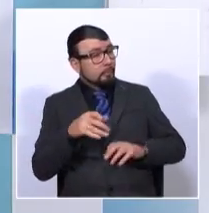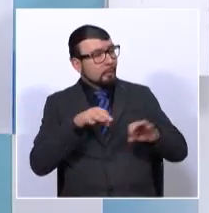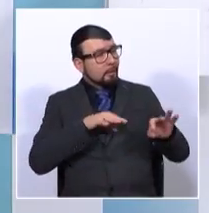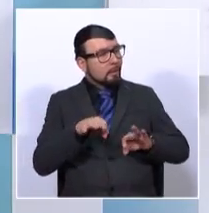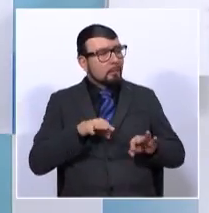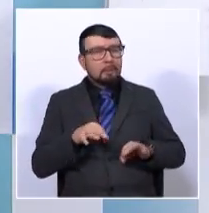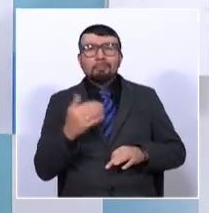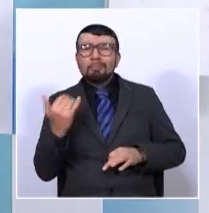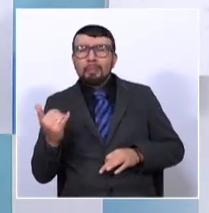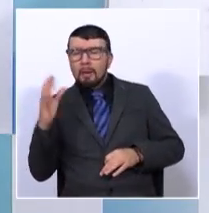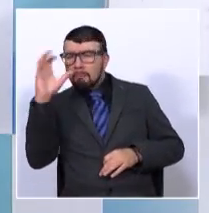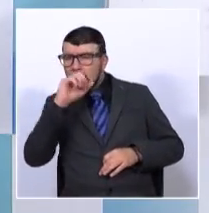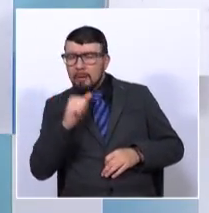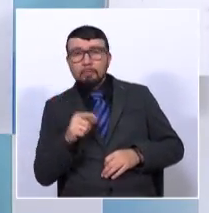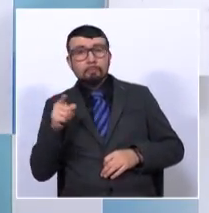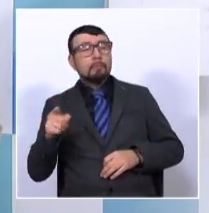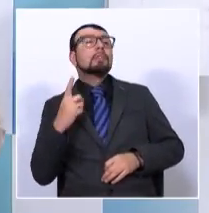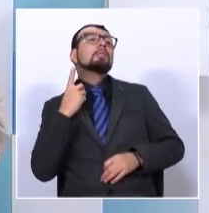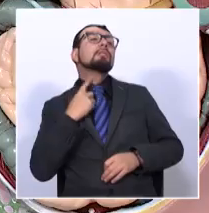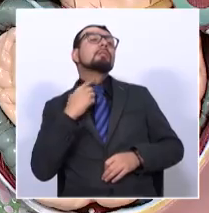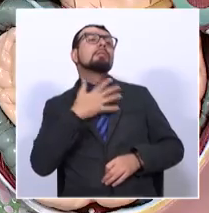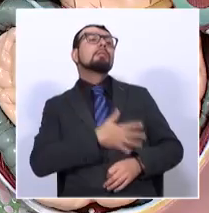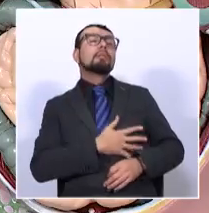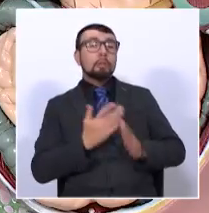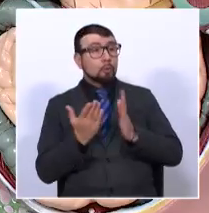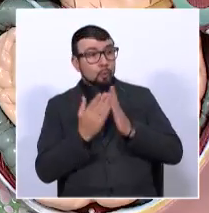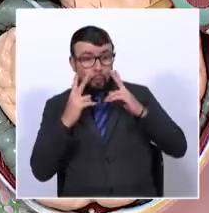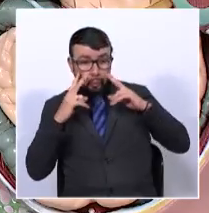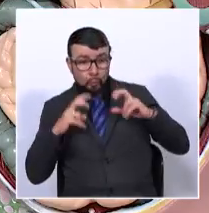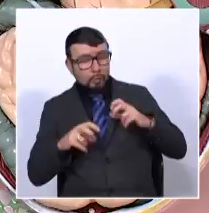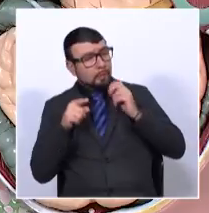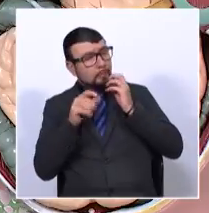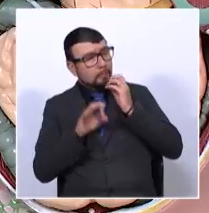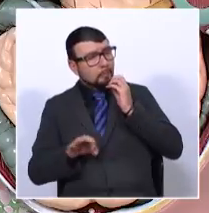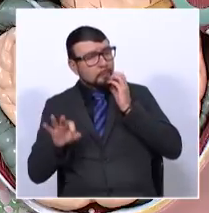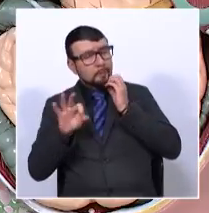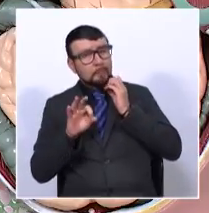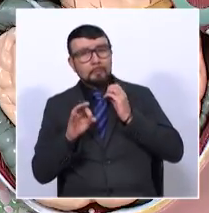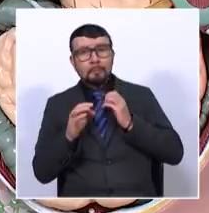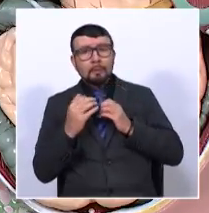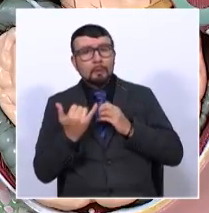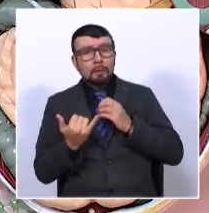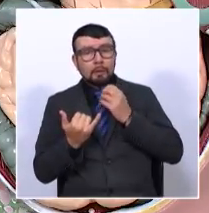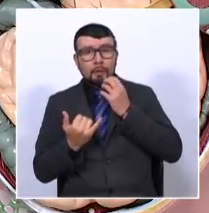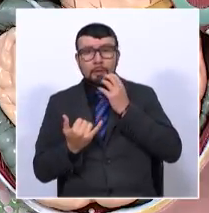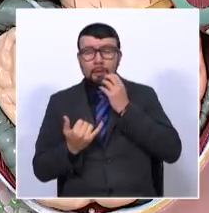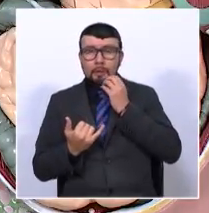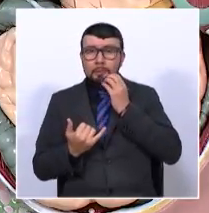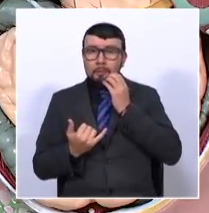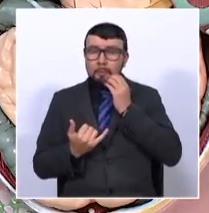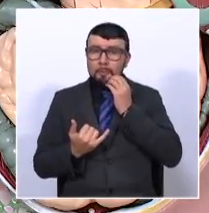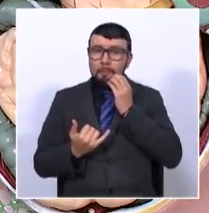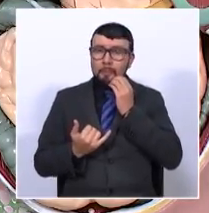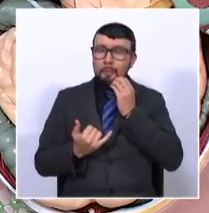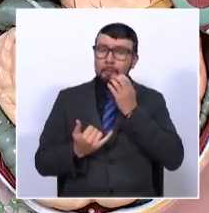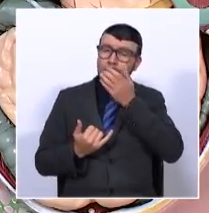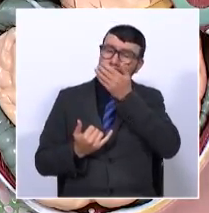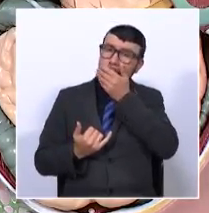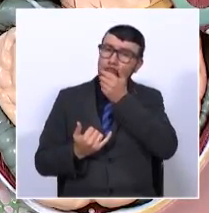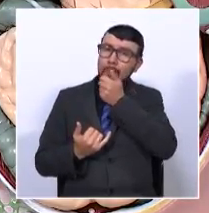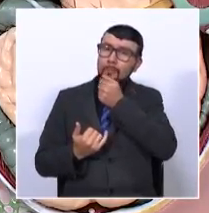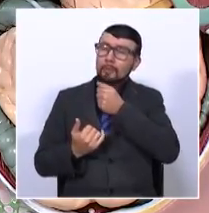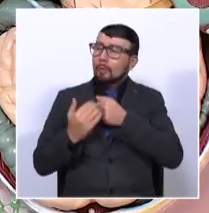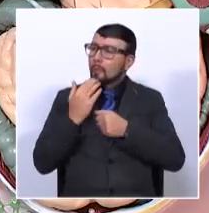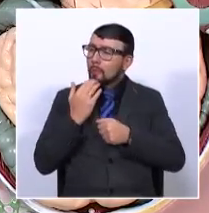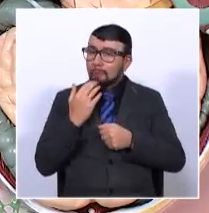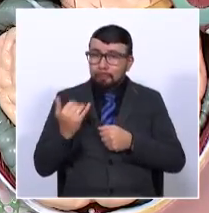lesiones que estamos encontrando en tiroides y la importancia del estudio de estas. Bueno, la tiroides cuando no hay buena respuesta al yodo